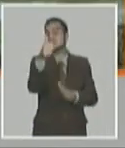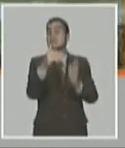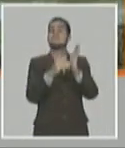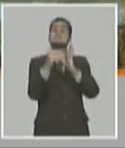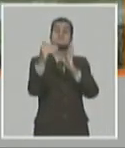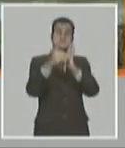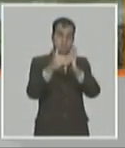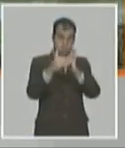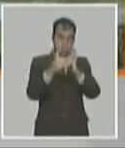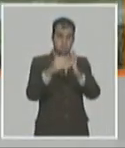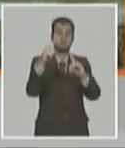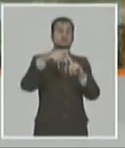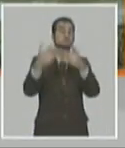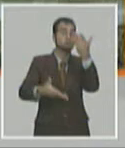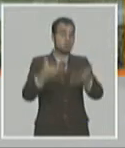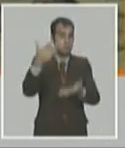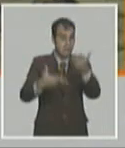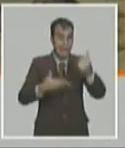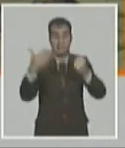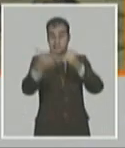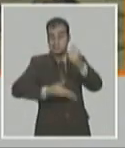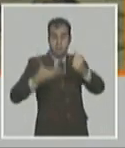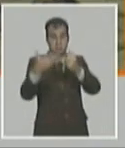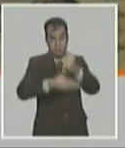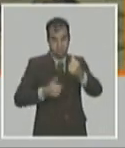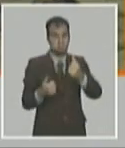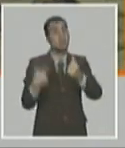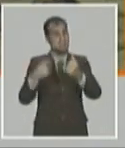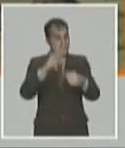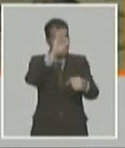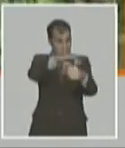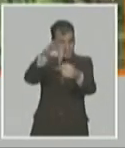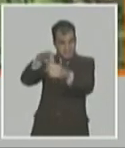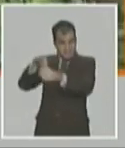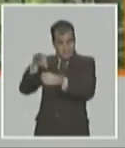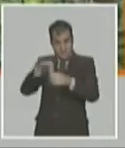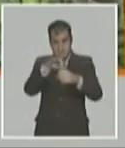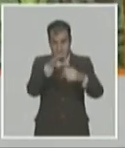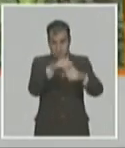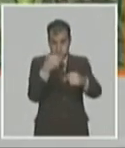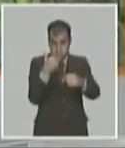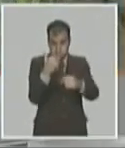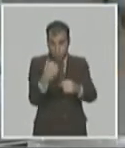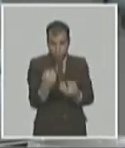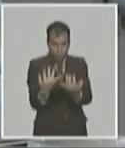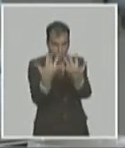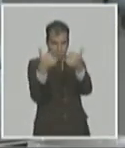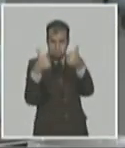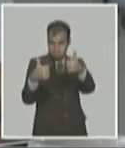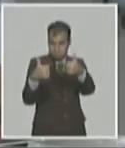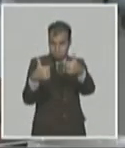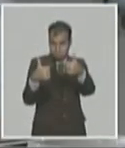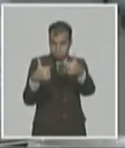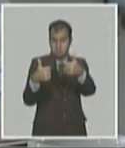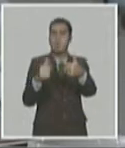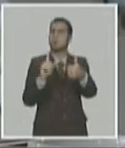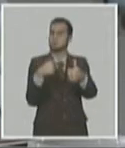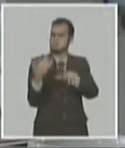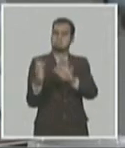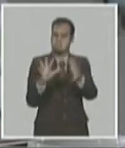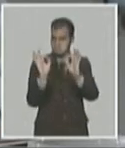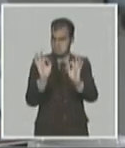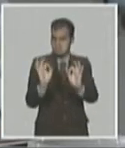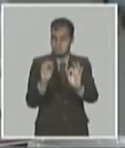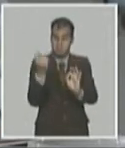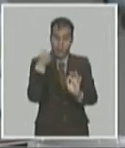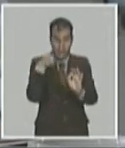toneladas de caña. Eso, haciendo una buena zafra, nos debe dar prácticamente la misma cifra de toneladas de azúcar que este año,